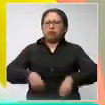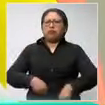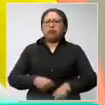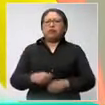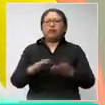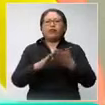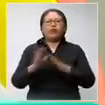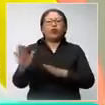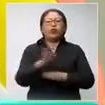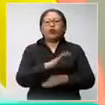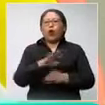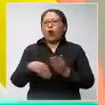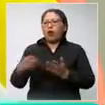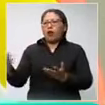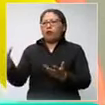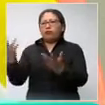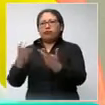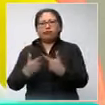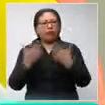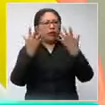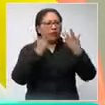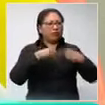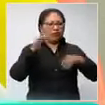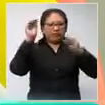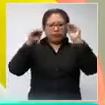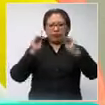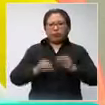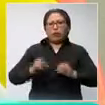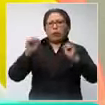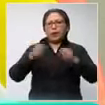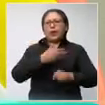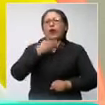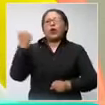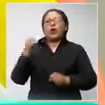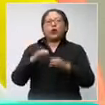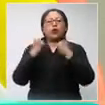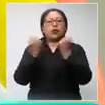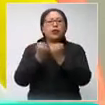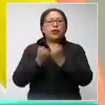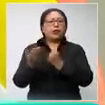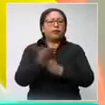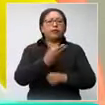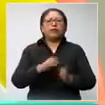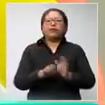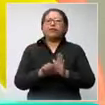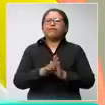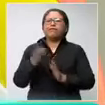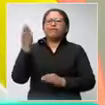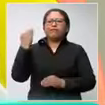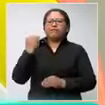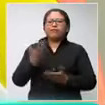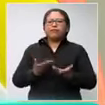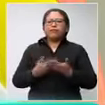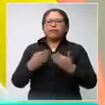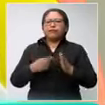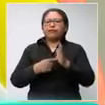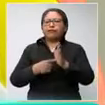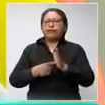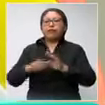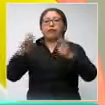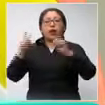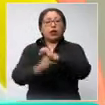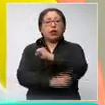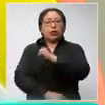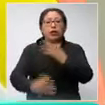pueblo de sistematización y priorización. Yo le planteo un ejemplo. En la cumbre de justicia última se propuso humanizar las penas y la cadena